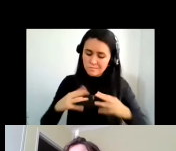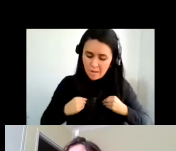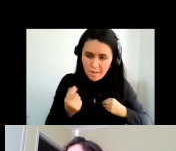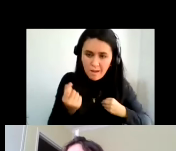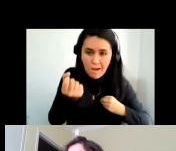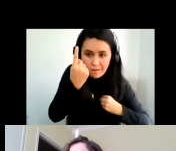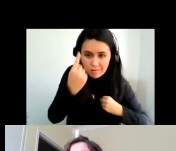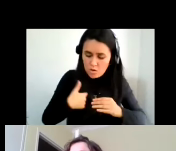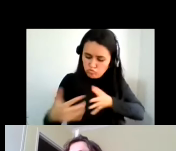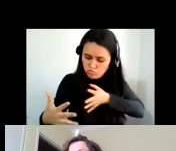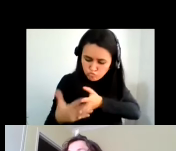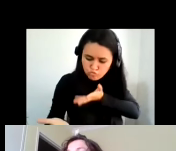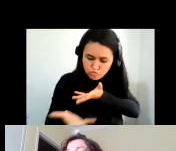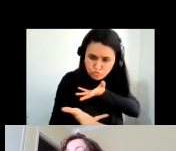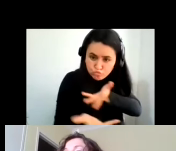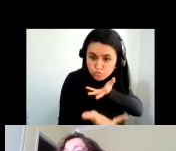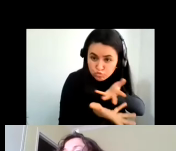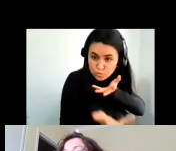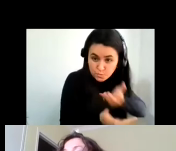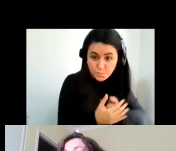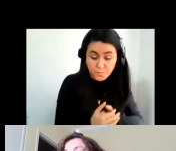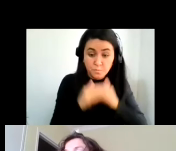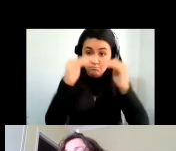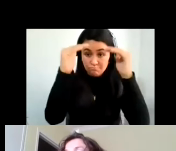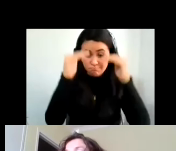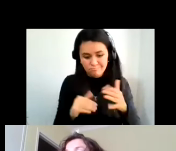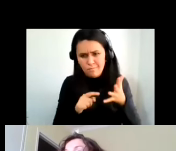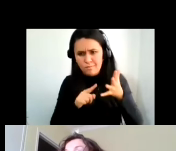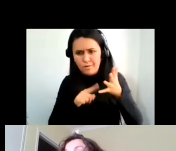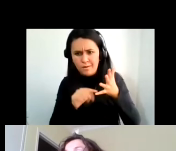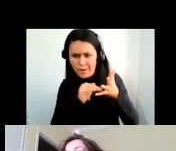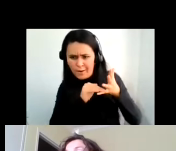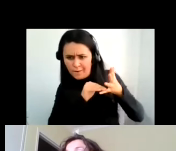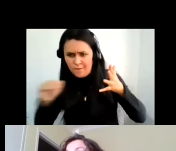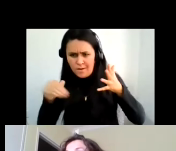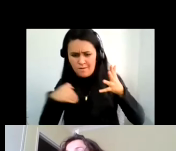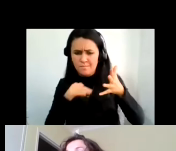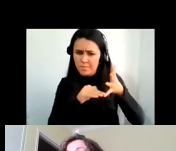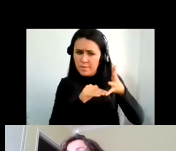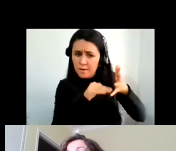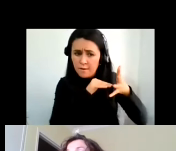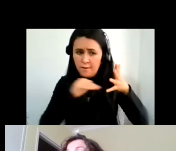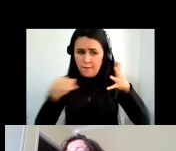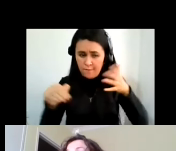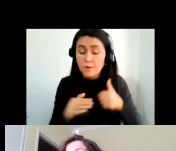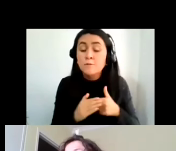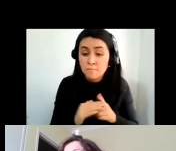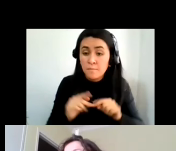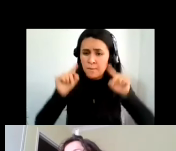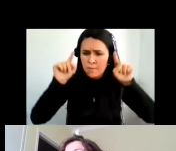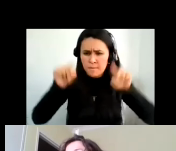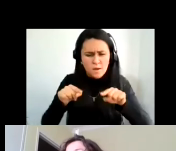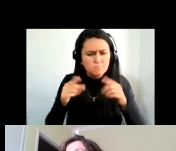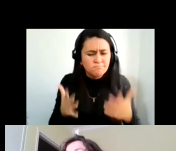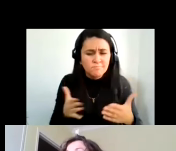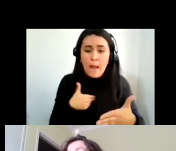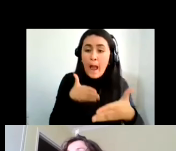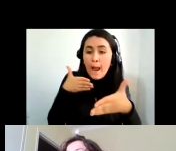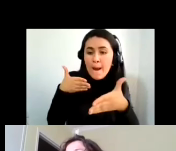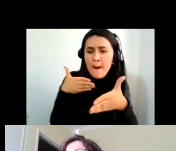Ahora, volviendo al último nivel del marco Tanahashi, tenemos aquí barreras